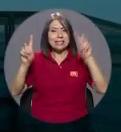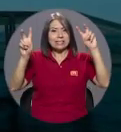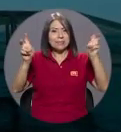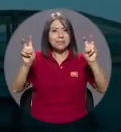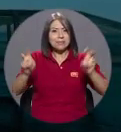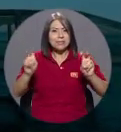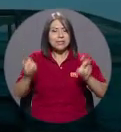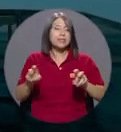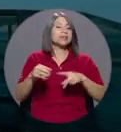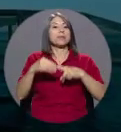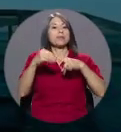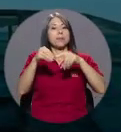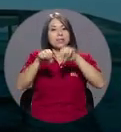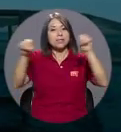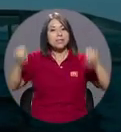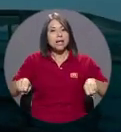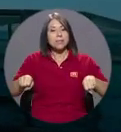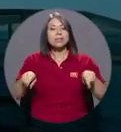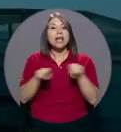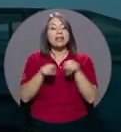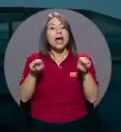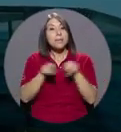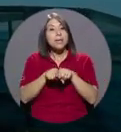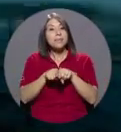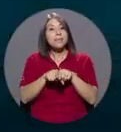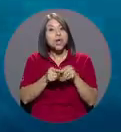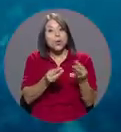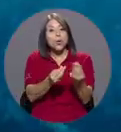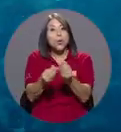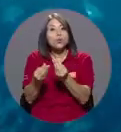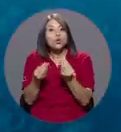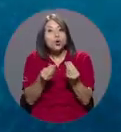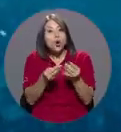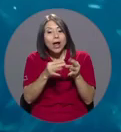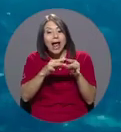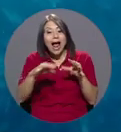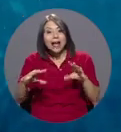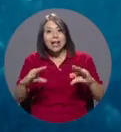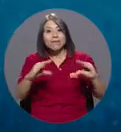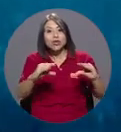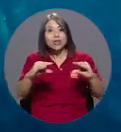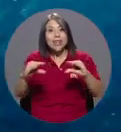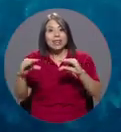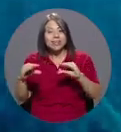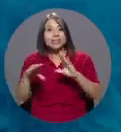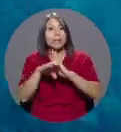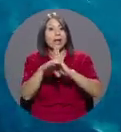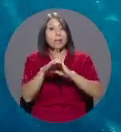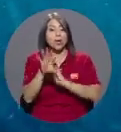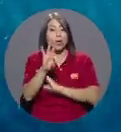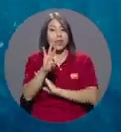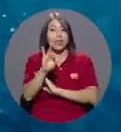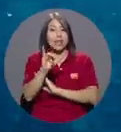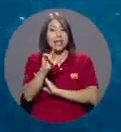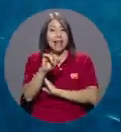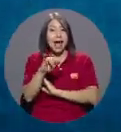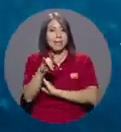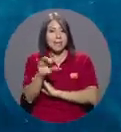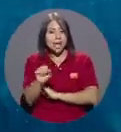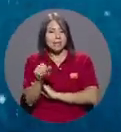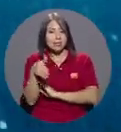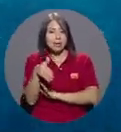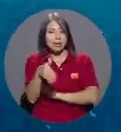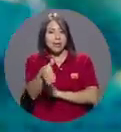yo creo que son los principales sistemas. La producción en jaulas flotantes, como tilapias, que